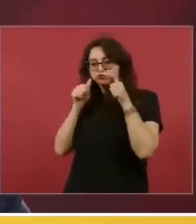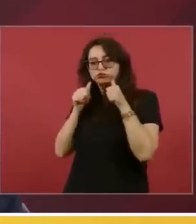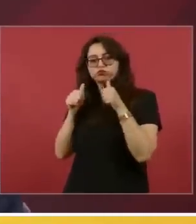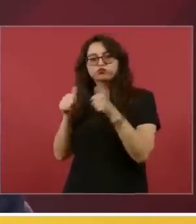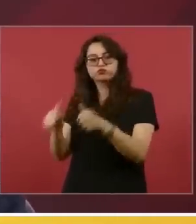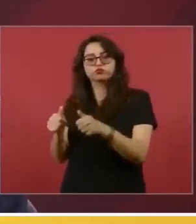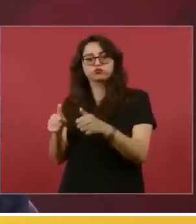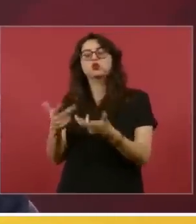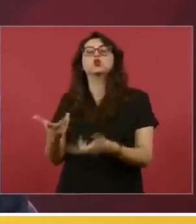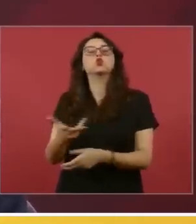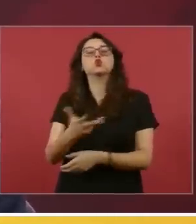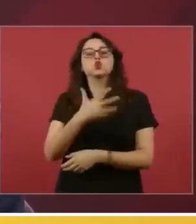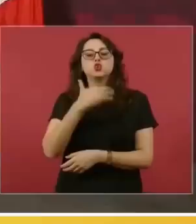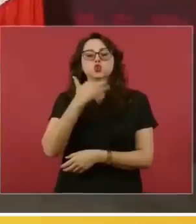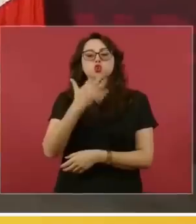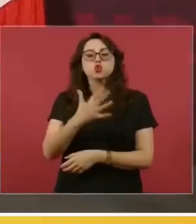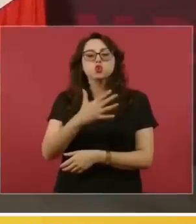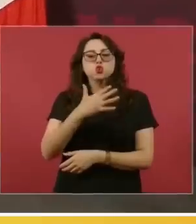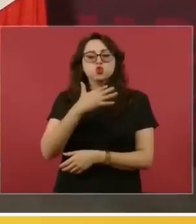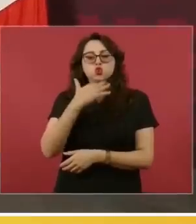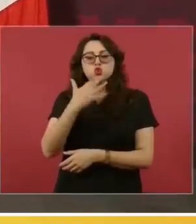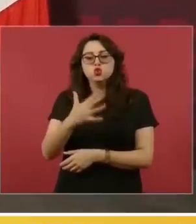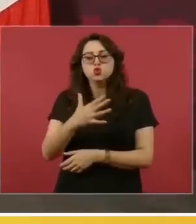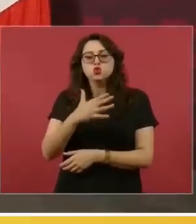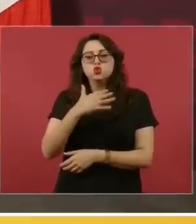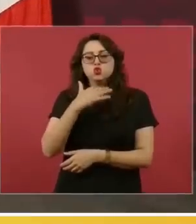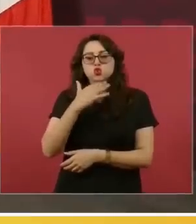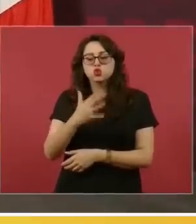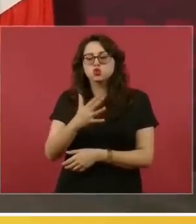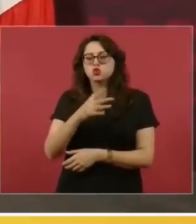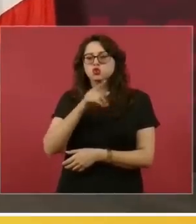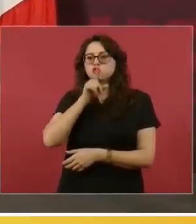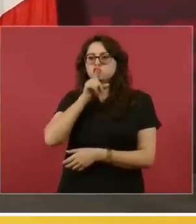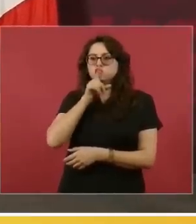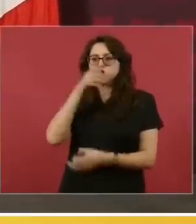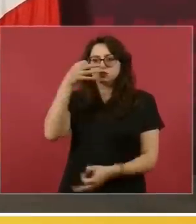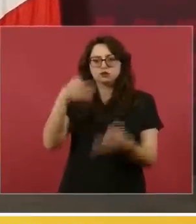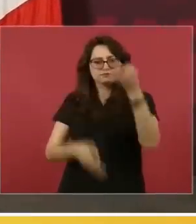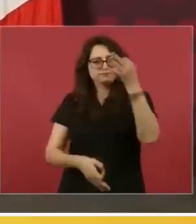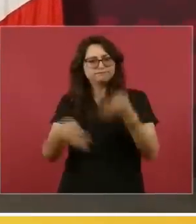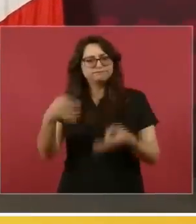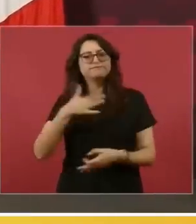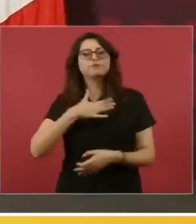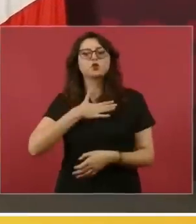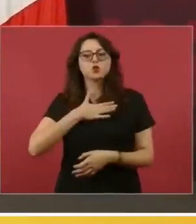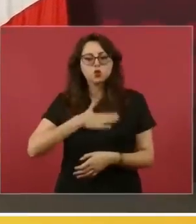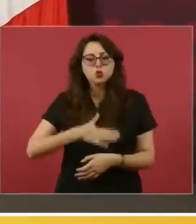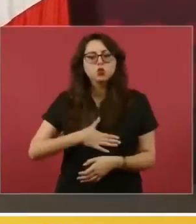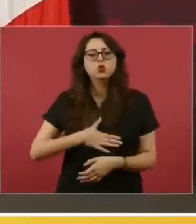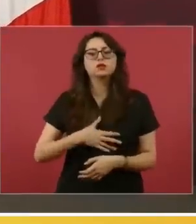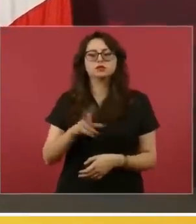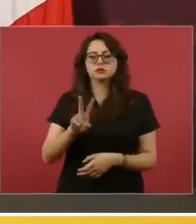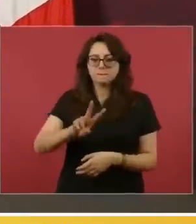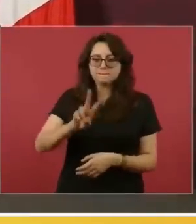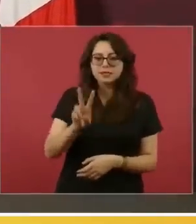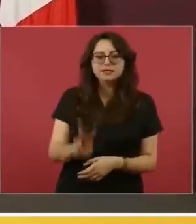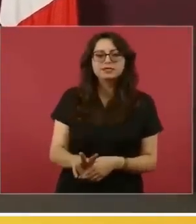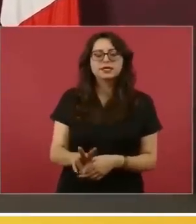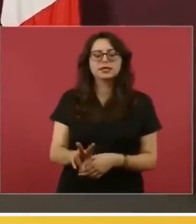corrupción en la impartición de justicia en